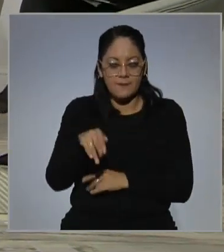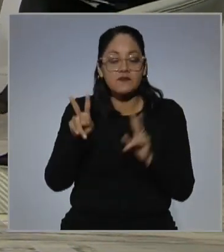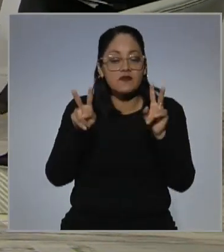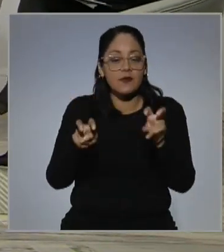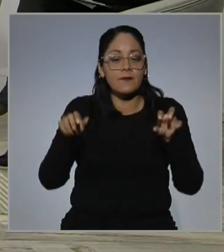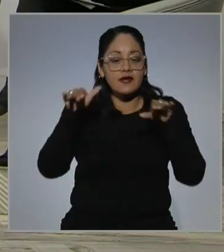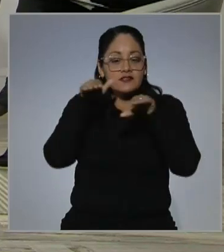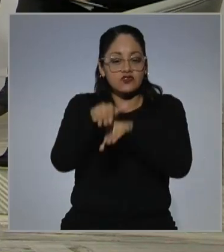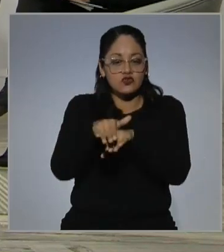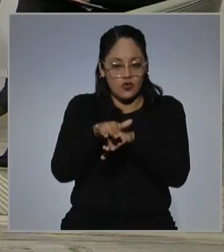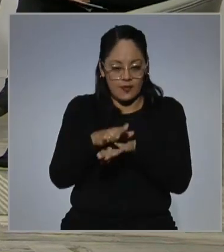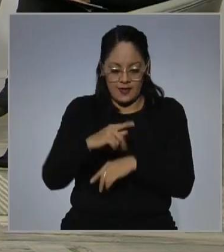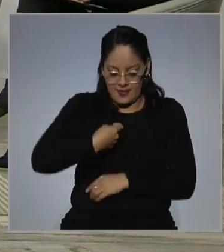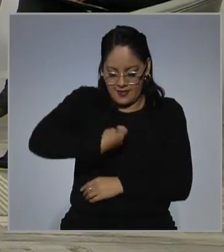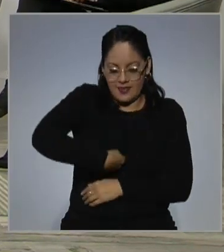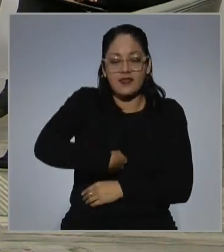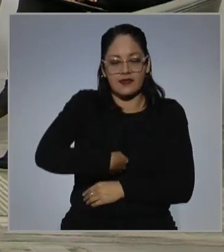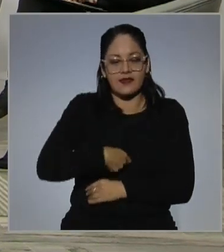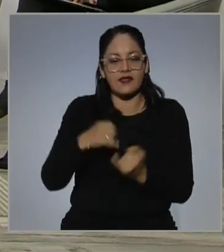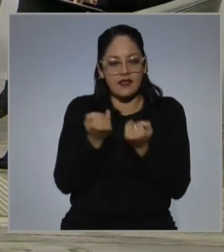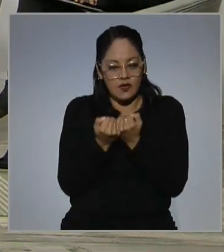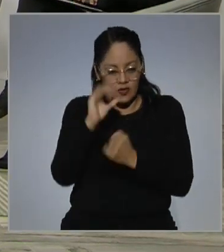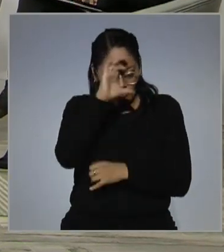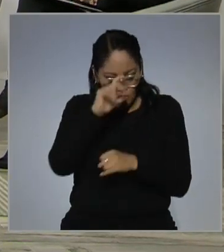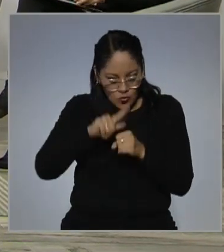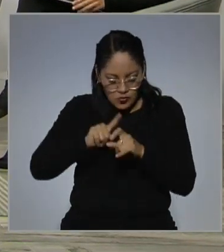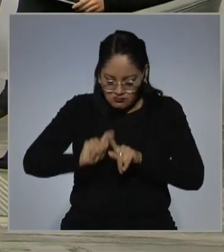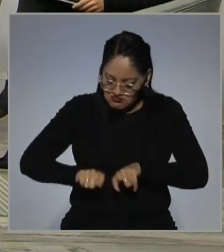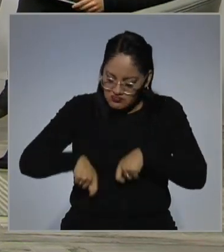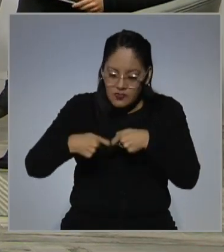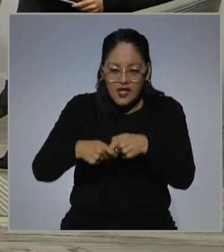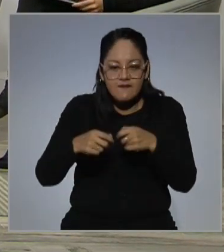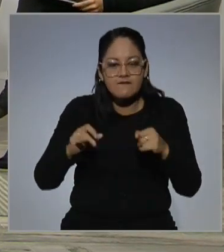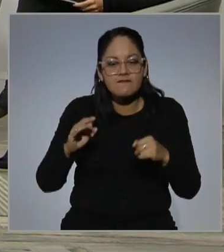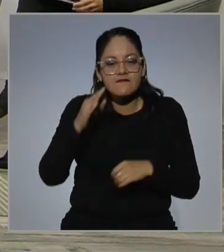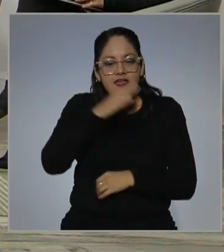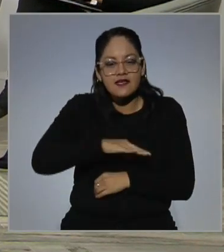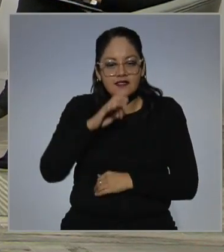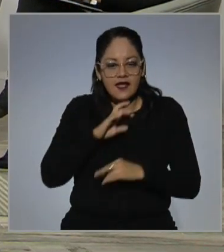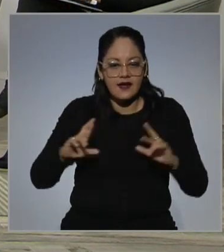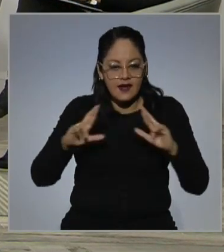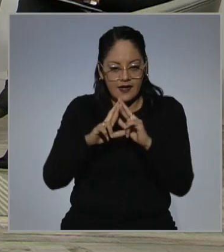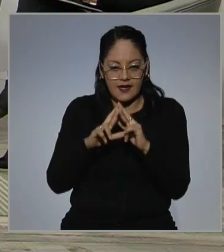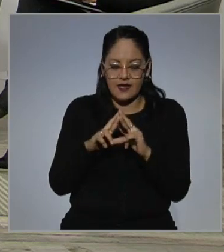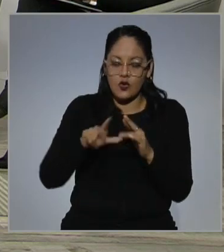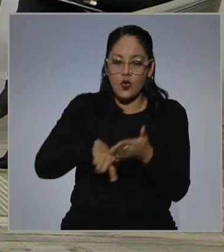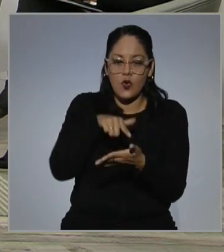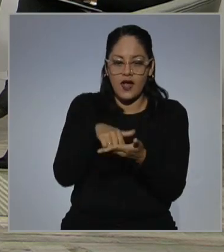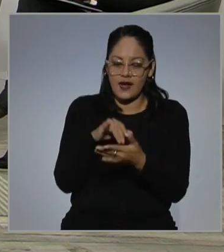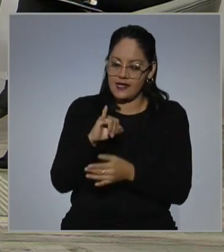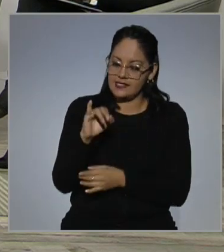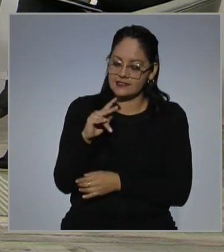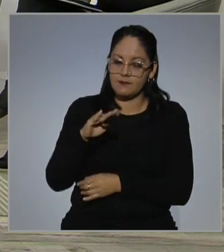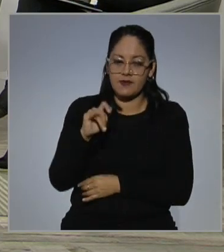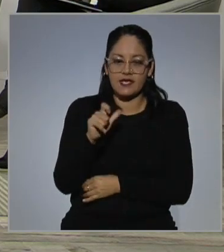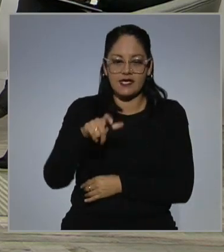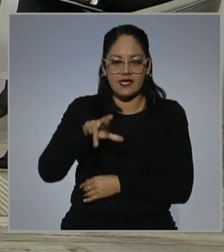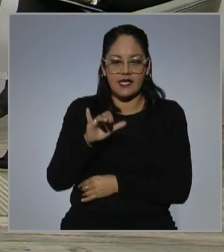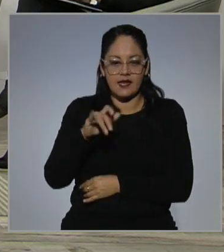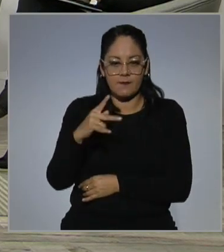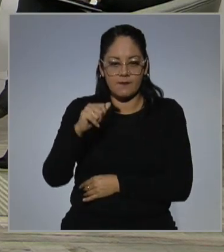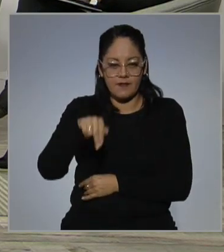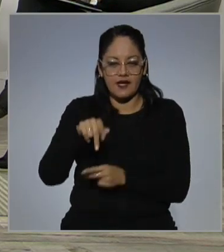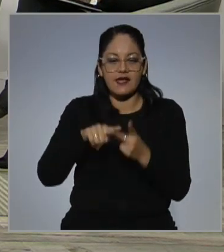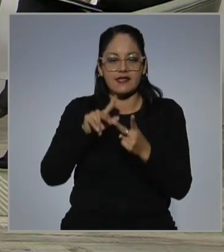de identidad y también reproducción de la cultura a partir de las fiestas religiosas en la región de Ixmiquilpan y Tizayuca.